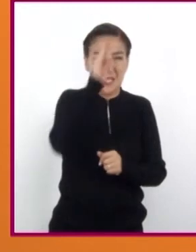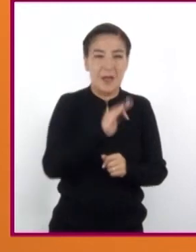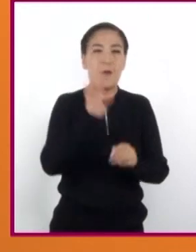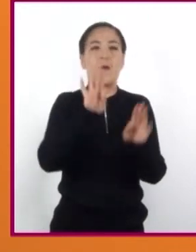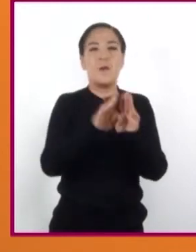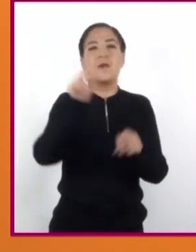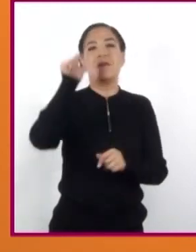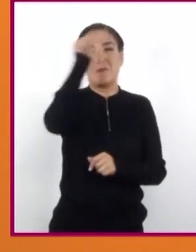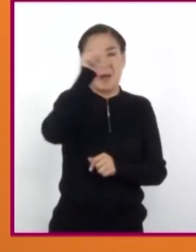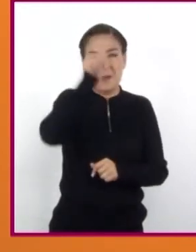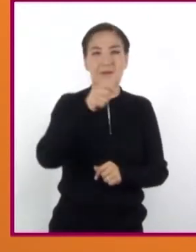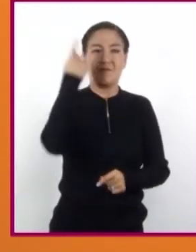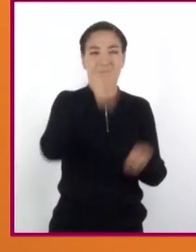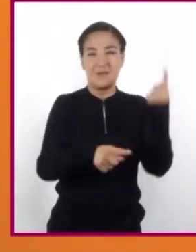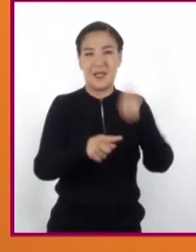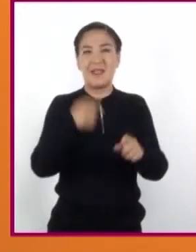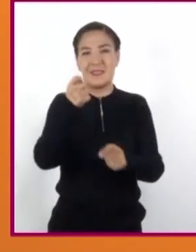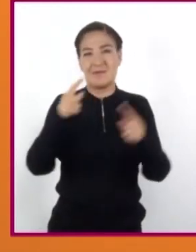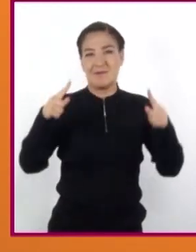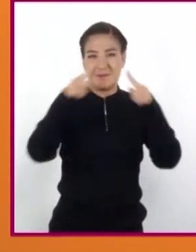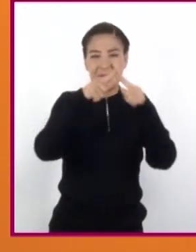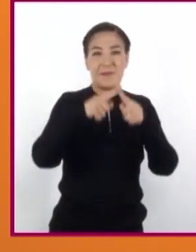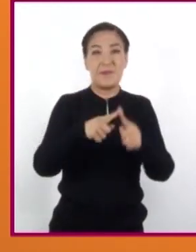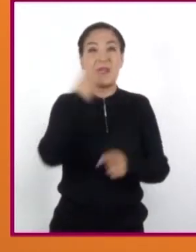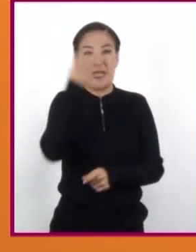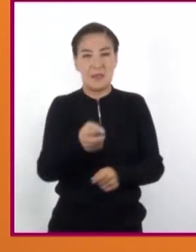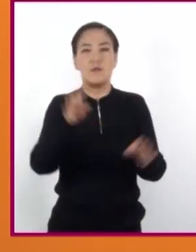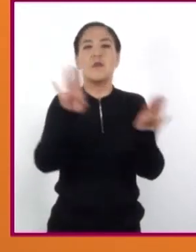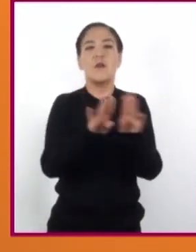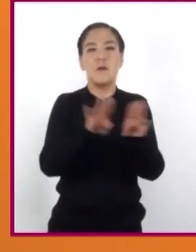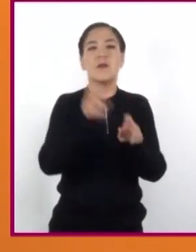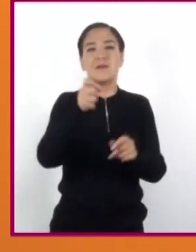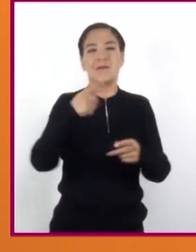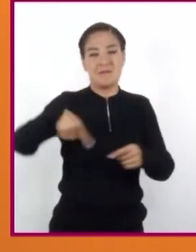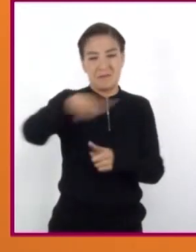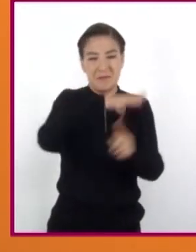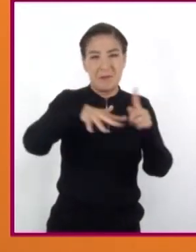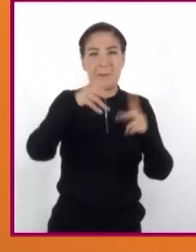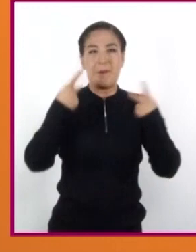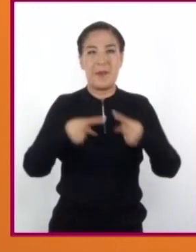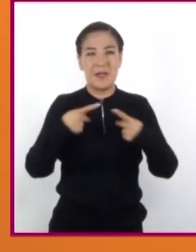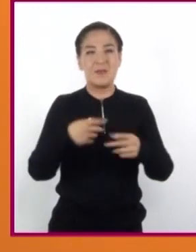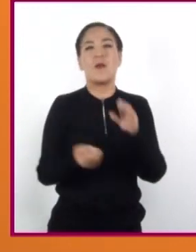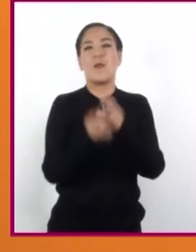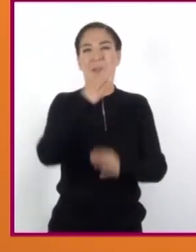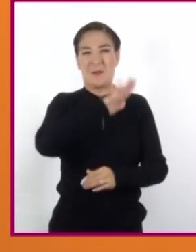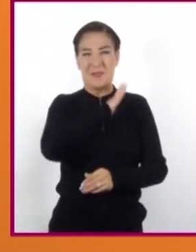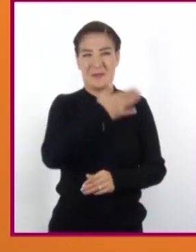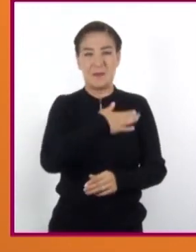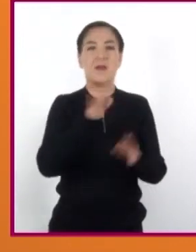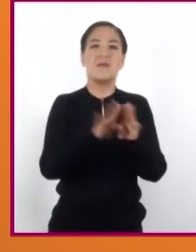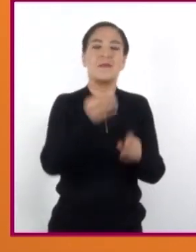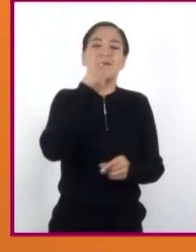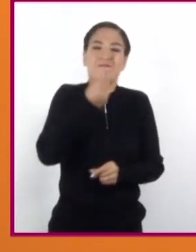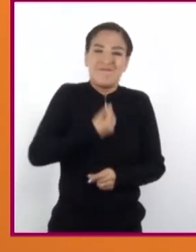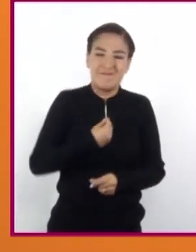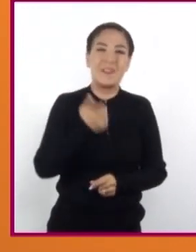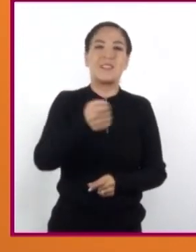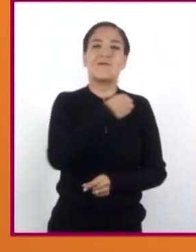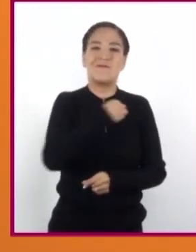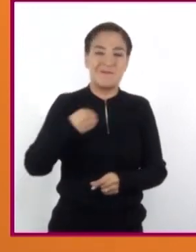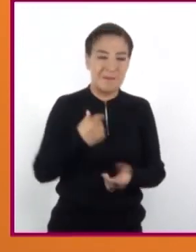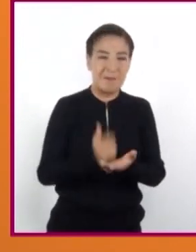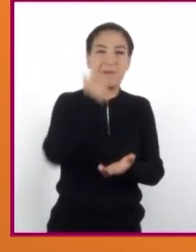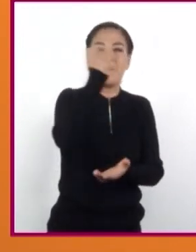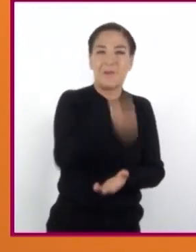administrar las parroquias. De esta manera, todos los sectores sociales de Nueva España estaban obligados a pagar limosnas